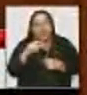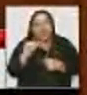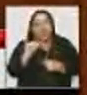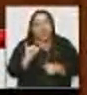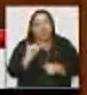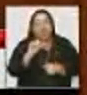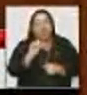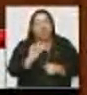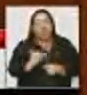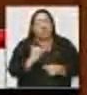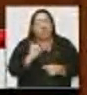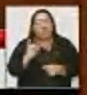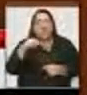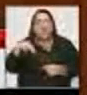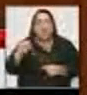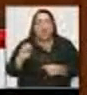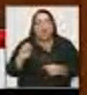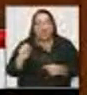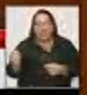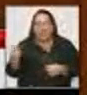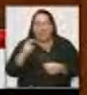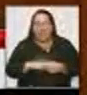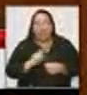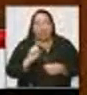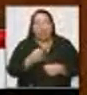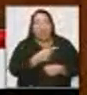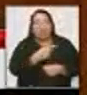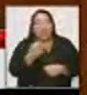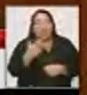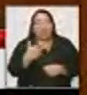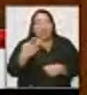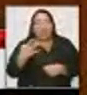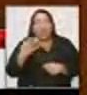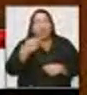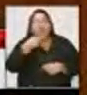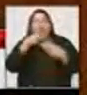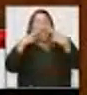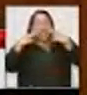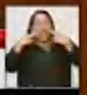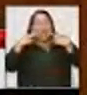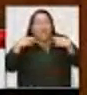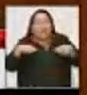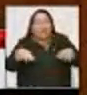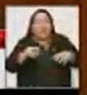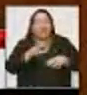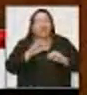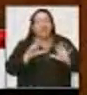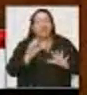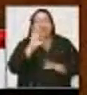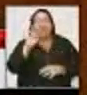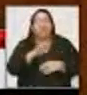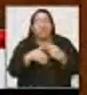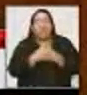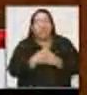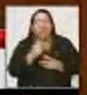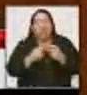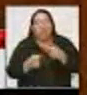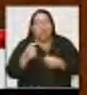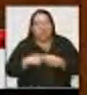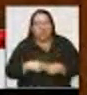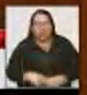Giné. En estos procesos participaron 1.134 mujeres indígenas, que representan el 37% del total